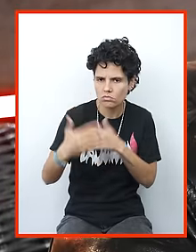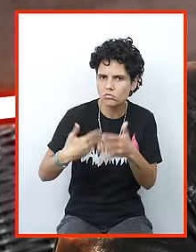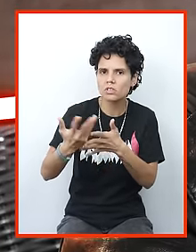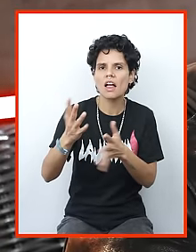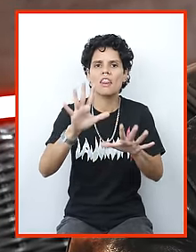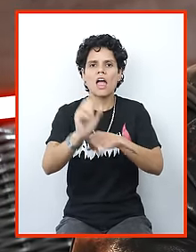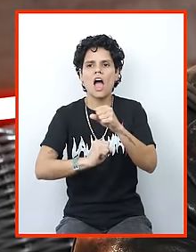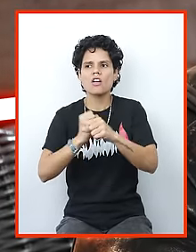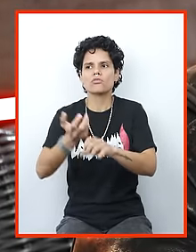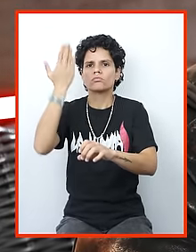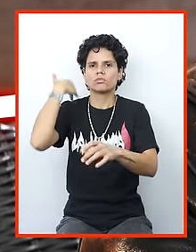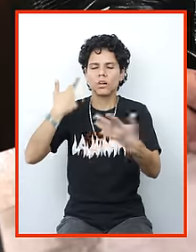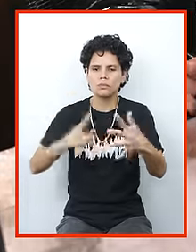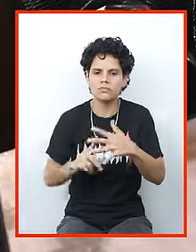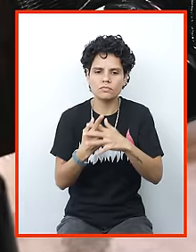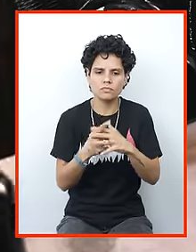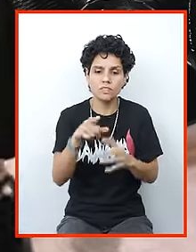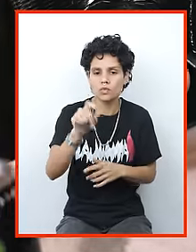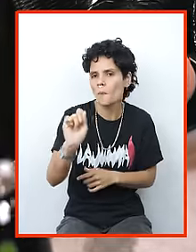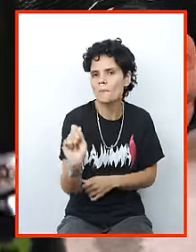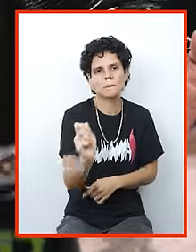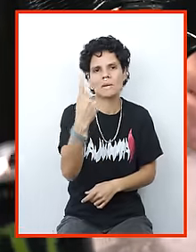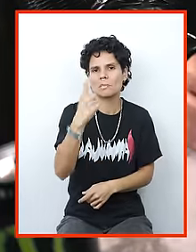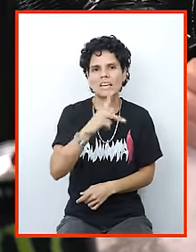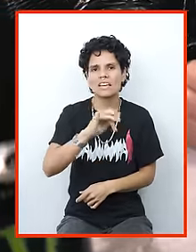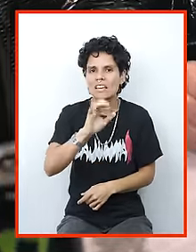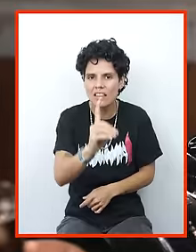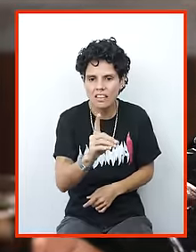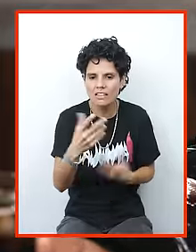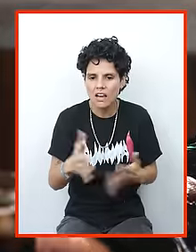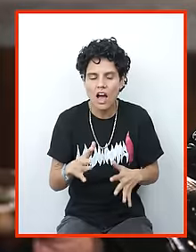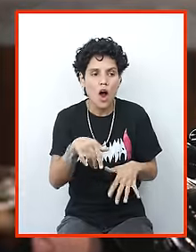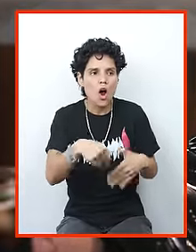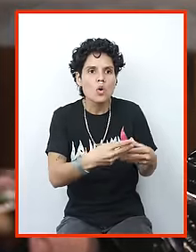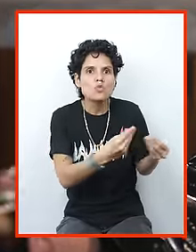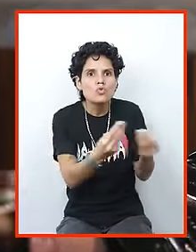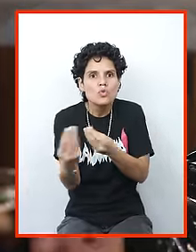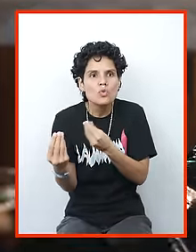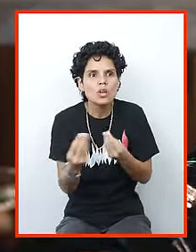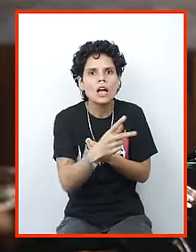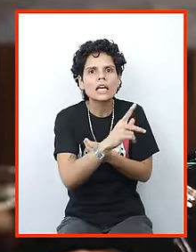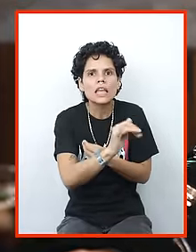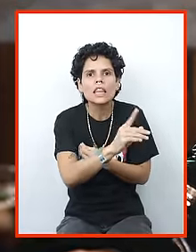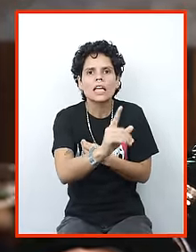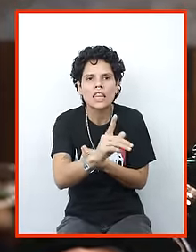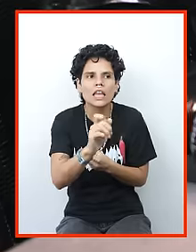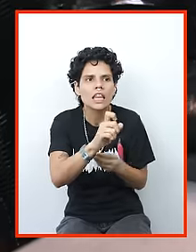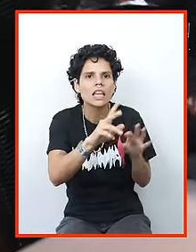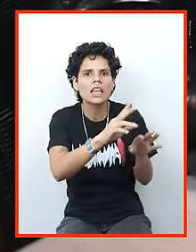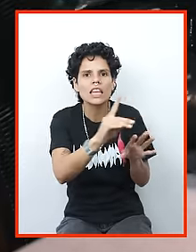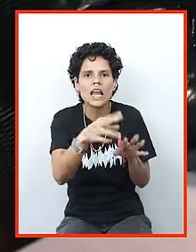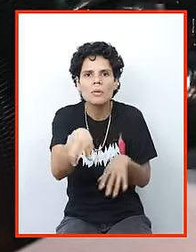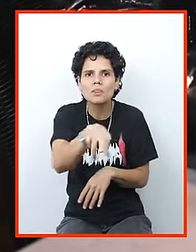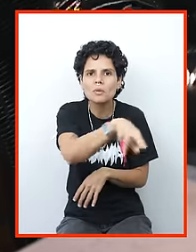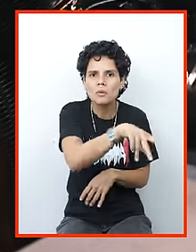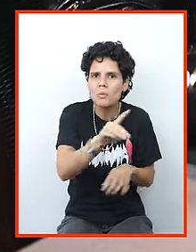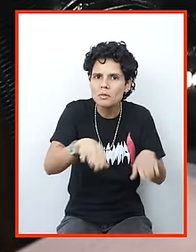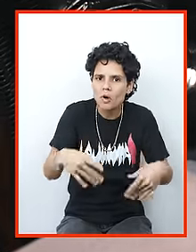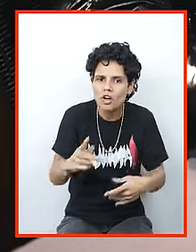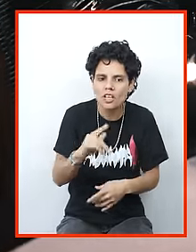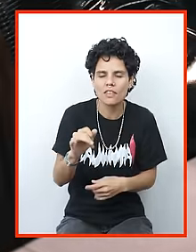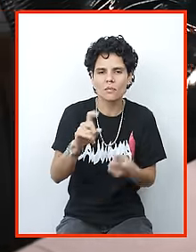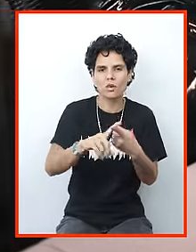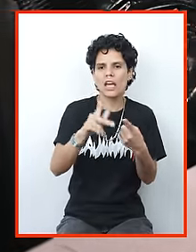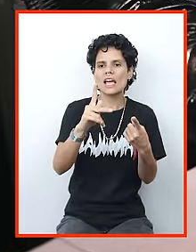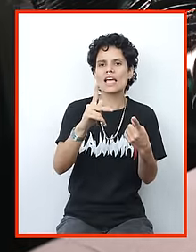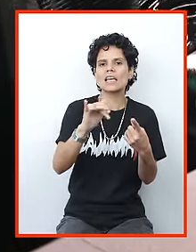maduro. Hace 10 años hice kid. O sea, tú fuiste el primer kid, weón. Porque ahora ya harto kid, sí, weón. Sí, harto kid. ¿No? Sí. No, pues sí,